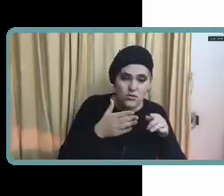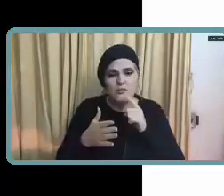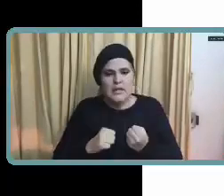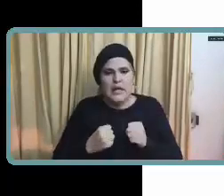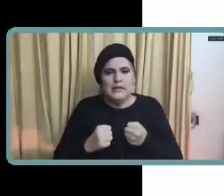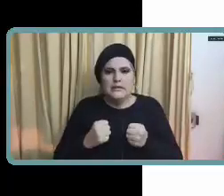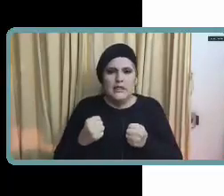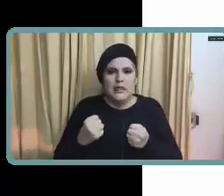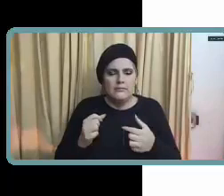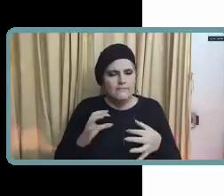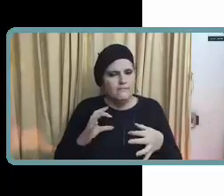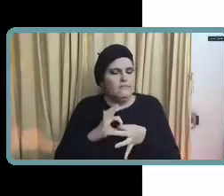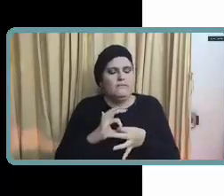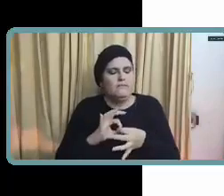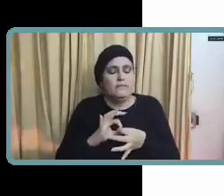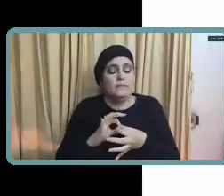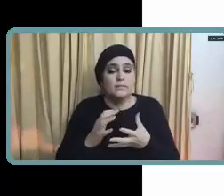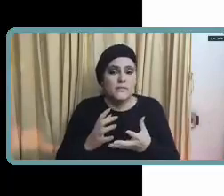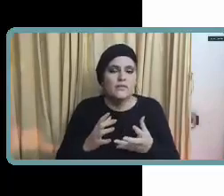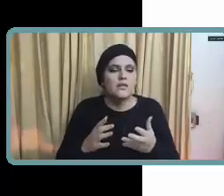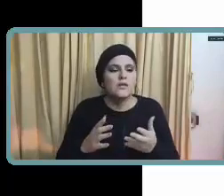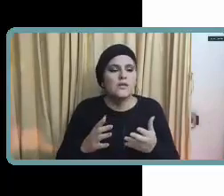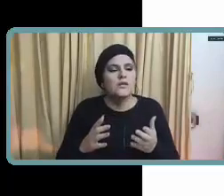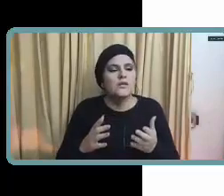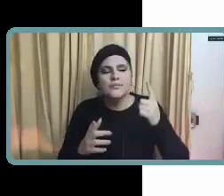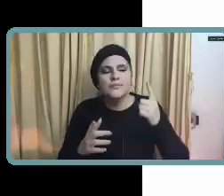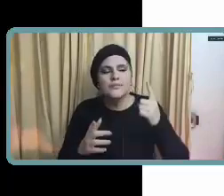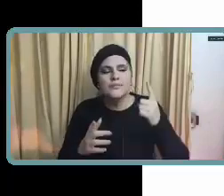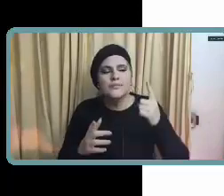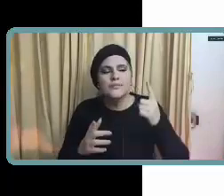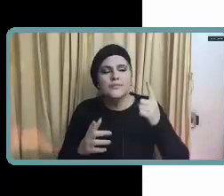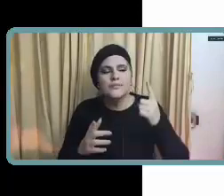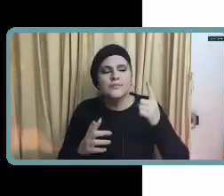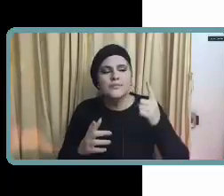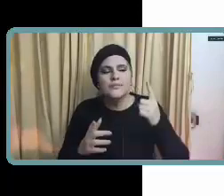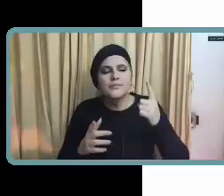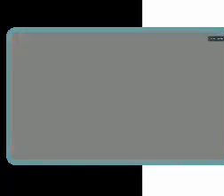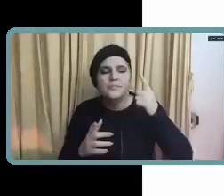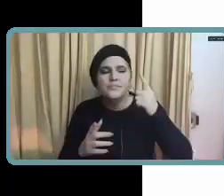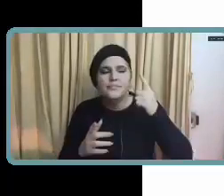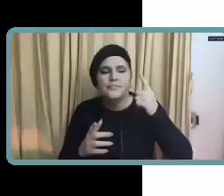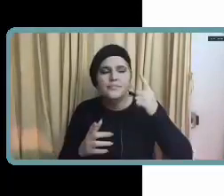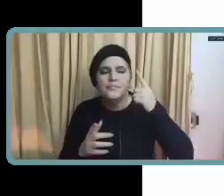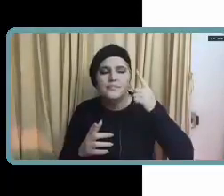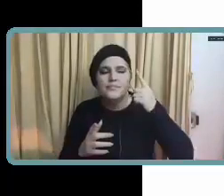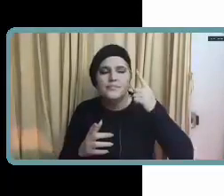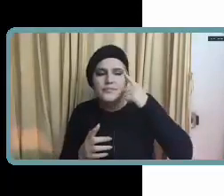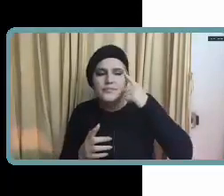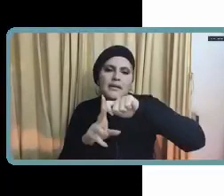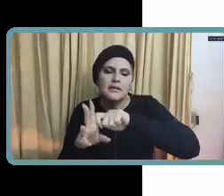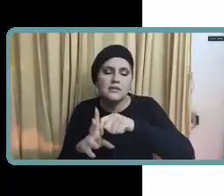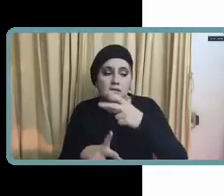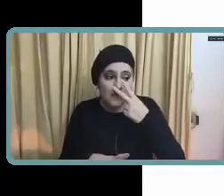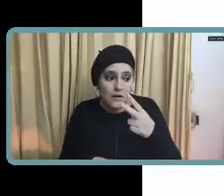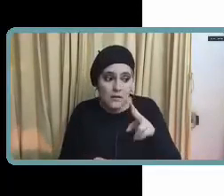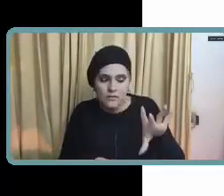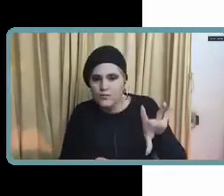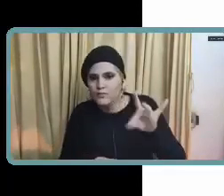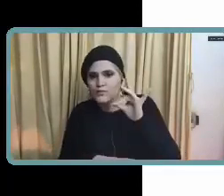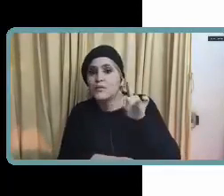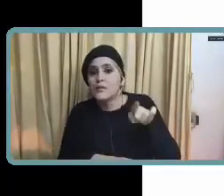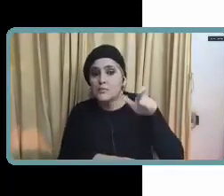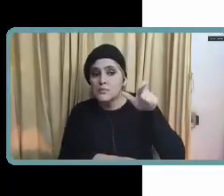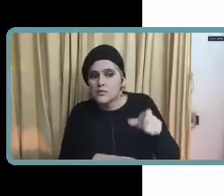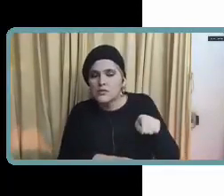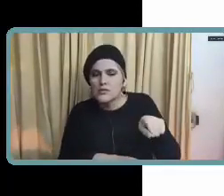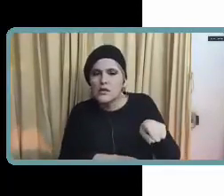proponemos es que tempranamente, ojalá antes de los 18 meses, nos demos cuenta de las dificultades y esto que es